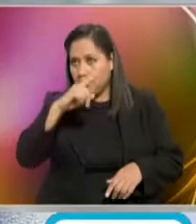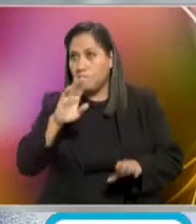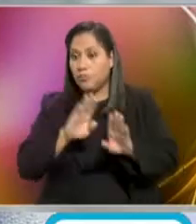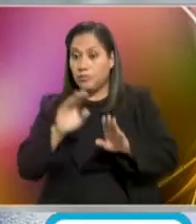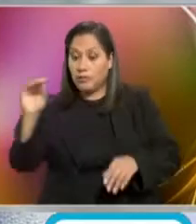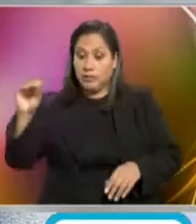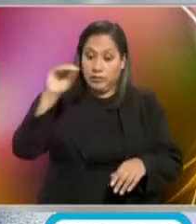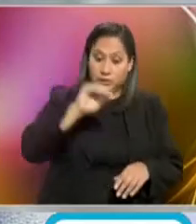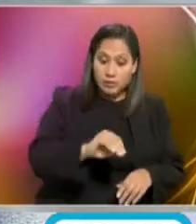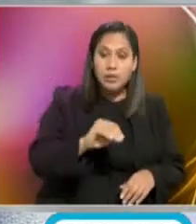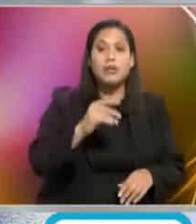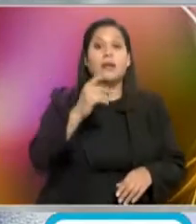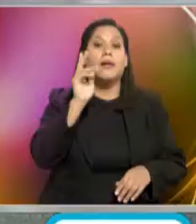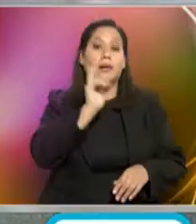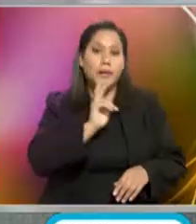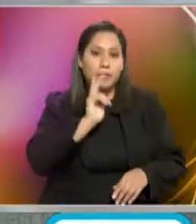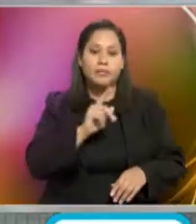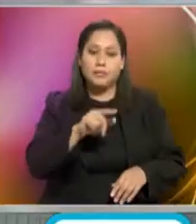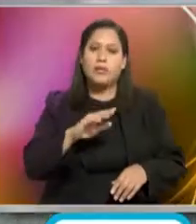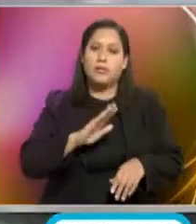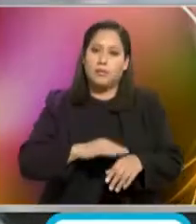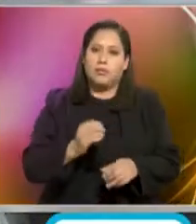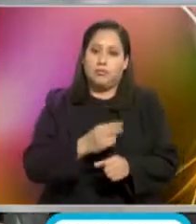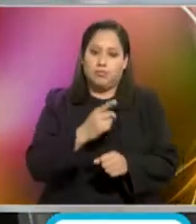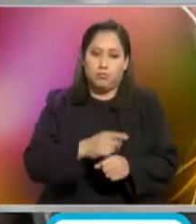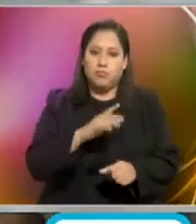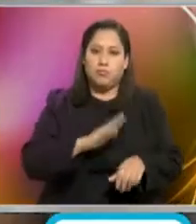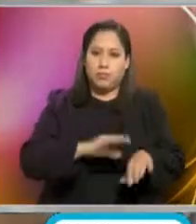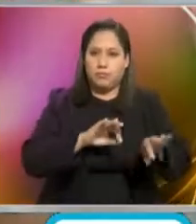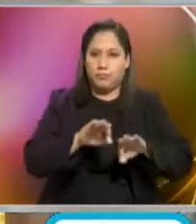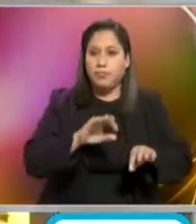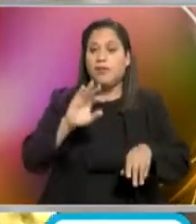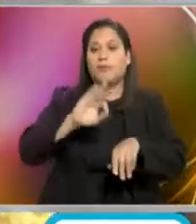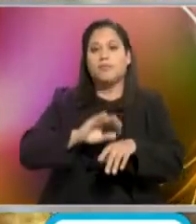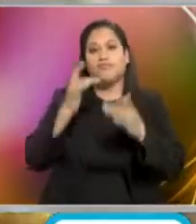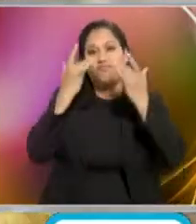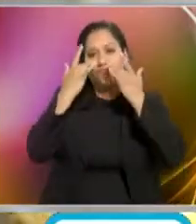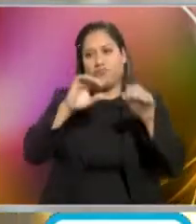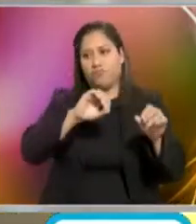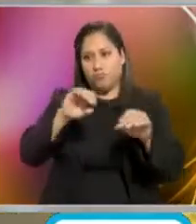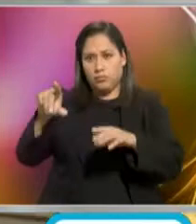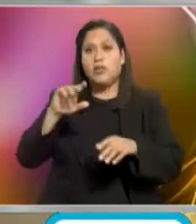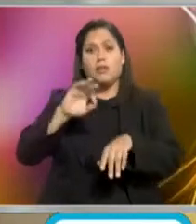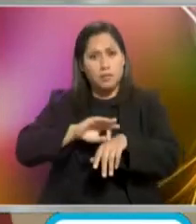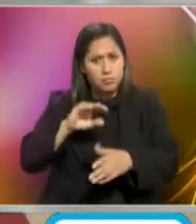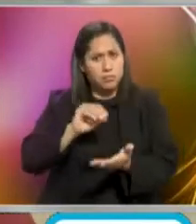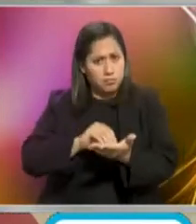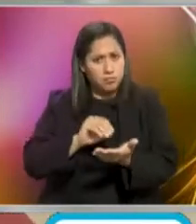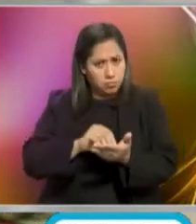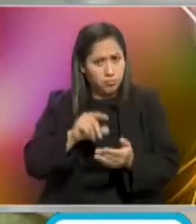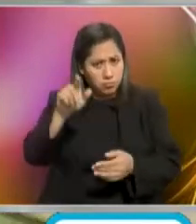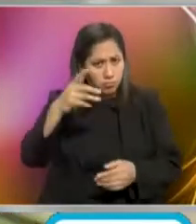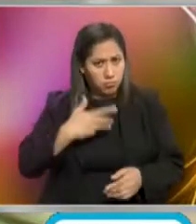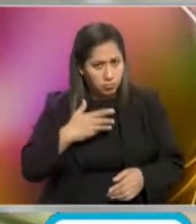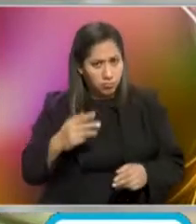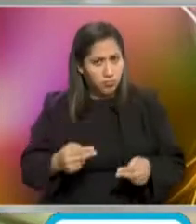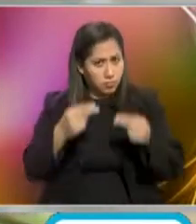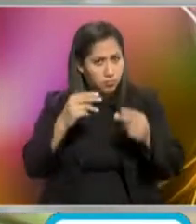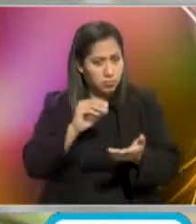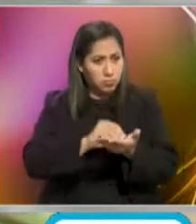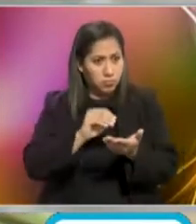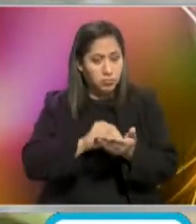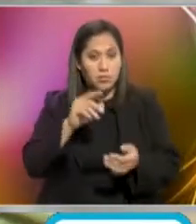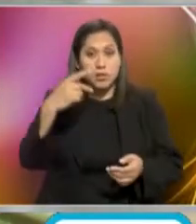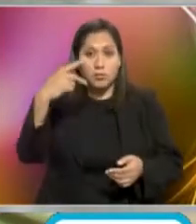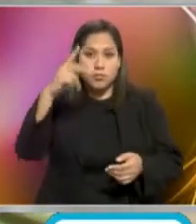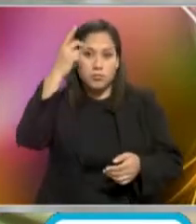allá para que vayas a triunfar. Había más oportunidades. Dejaron, ¿no? sí, dejaron la farmacia que todavía existe, ahí en Dolores Hidalgo. ¿Ah, sí? Sí, todavía existe. ¡Qué En maravilla! la farmacia de